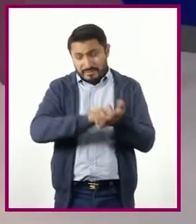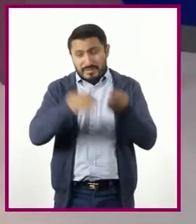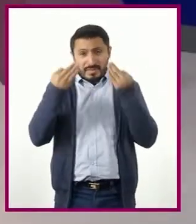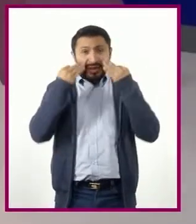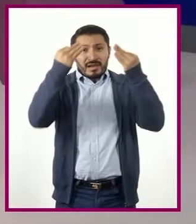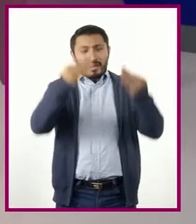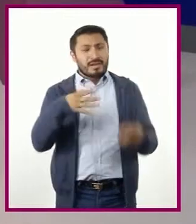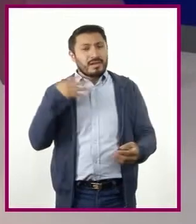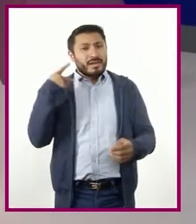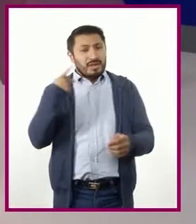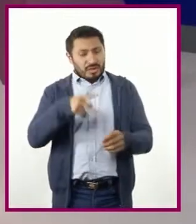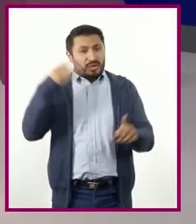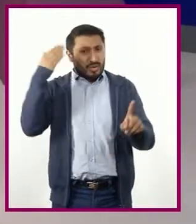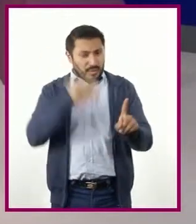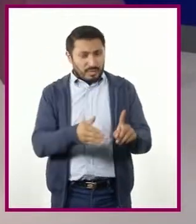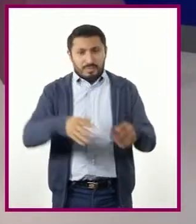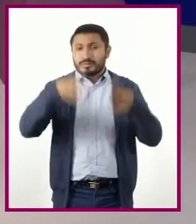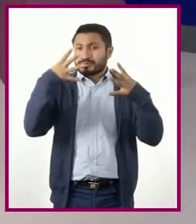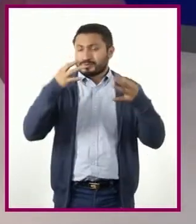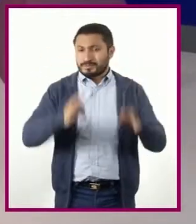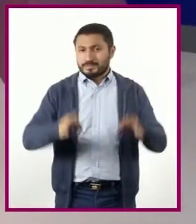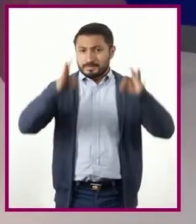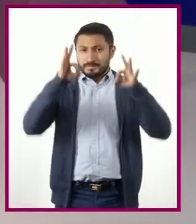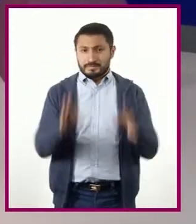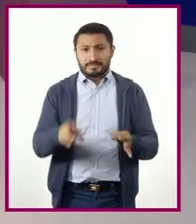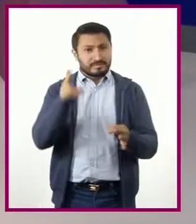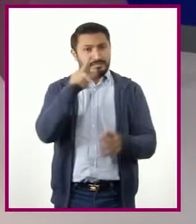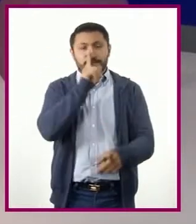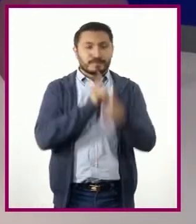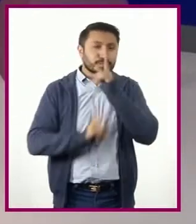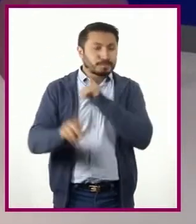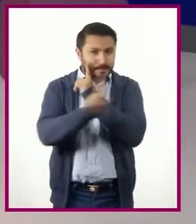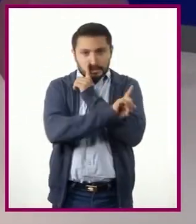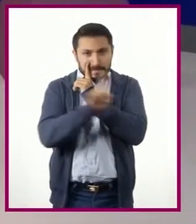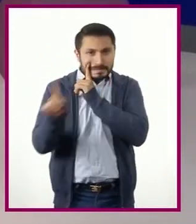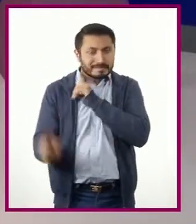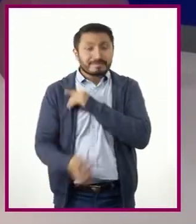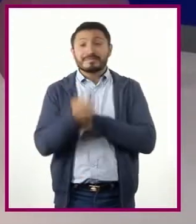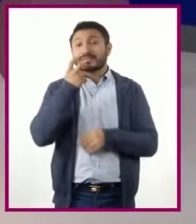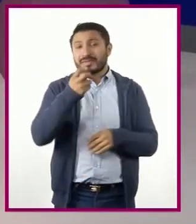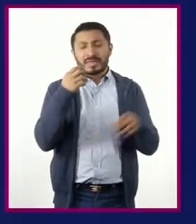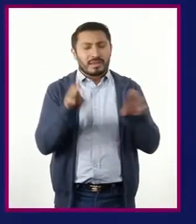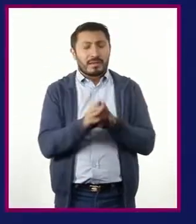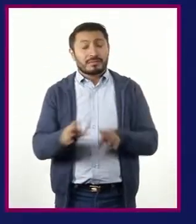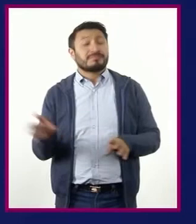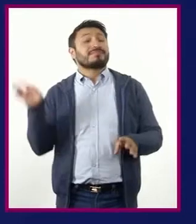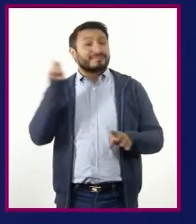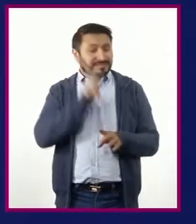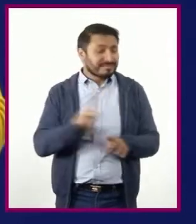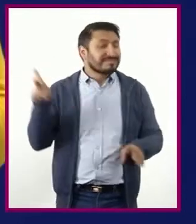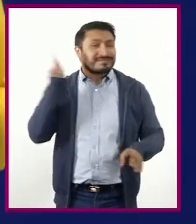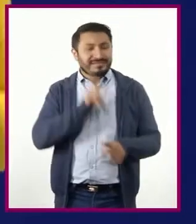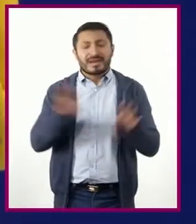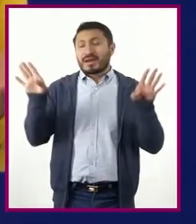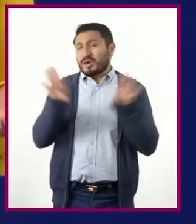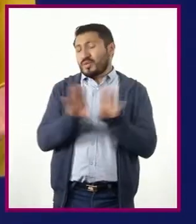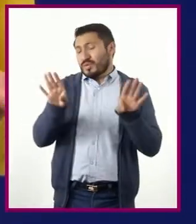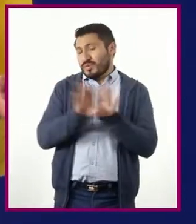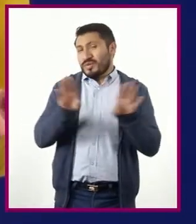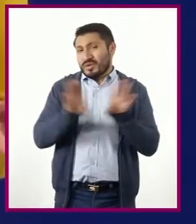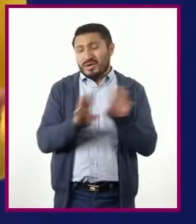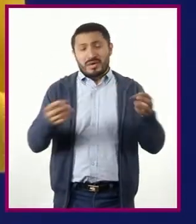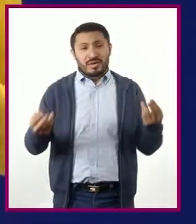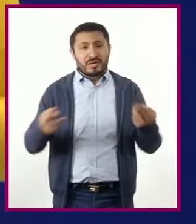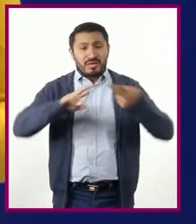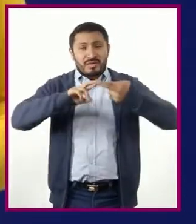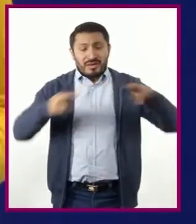intenciones son serias, que no es mentiroso. Esto nos da una pista acerca de cómo se entablan